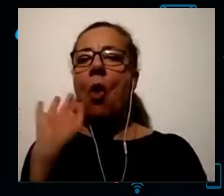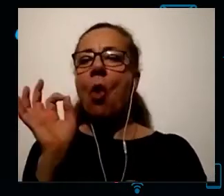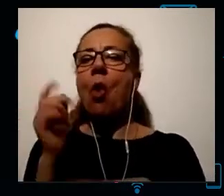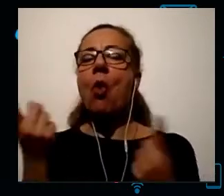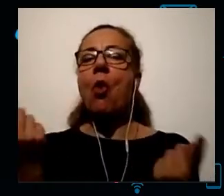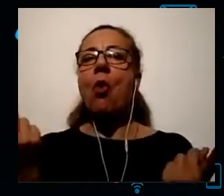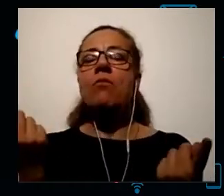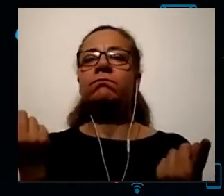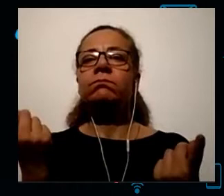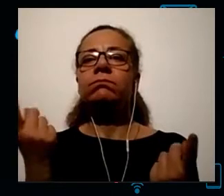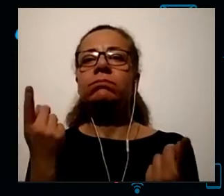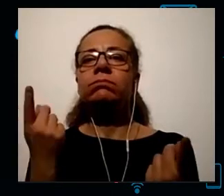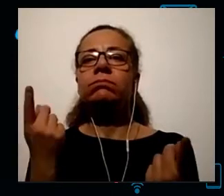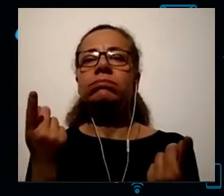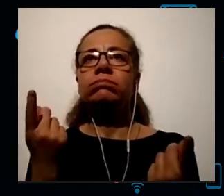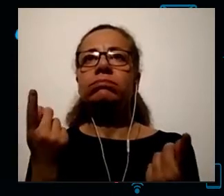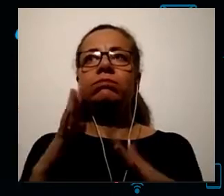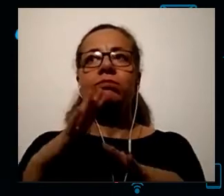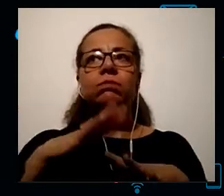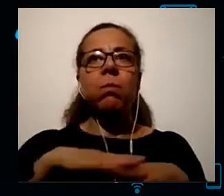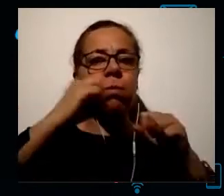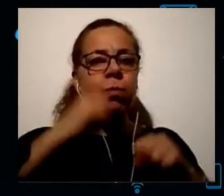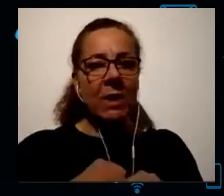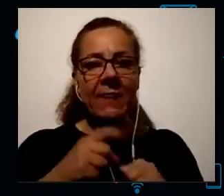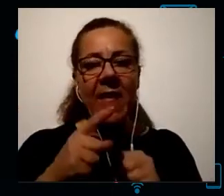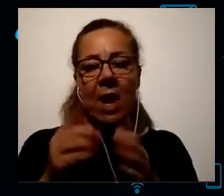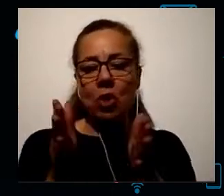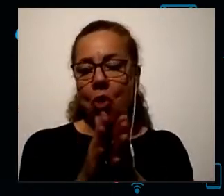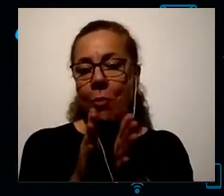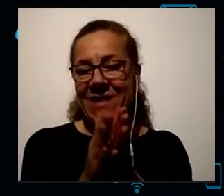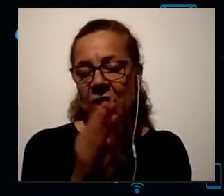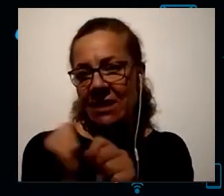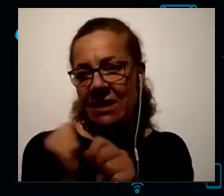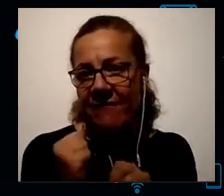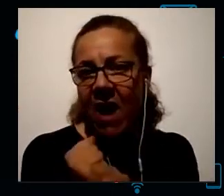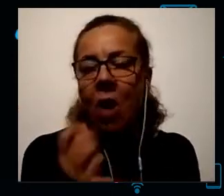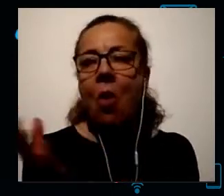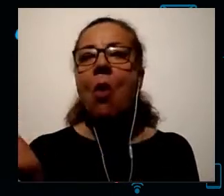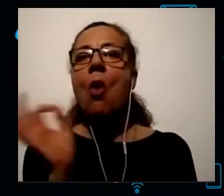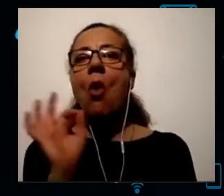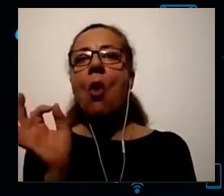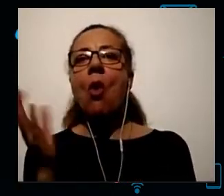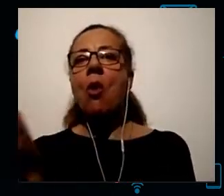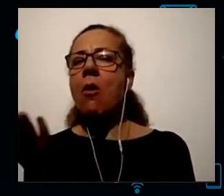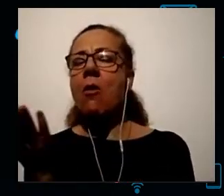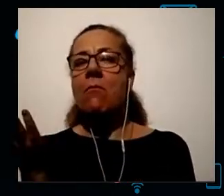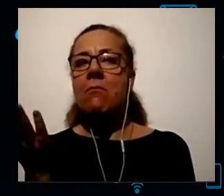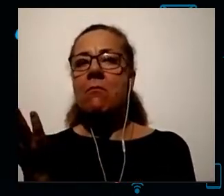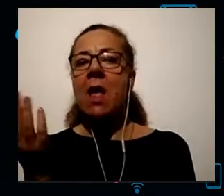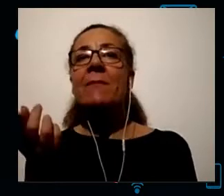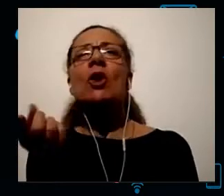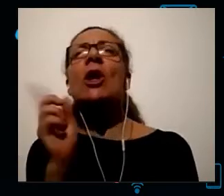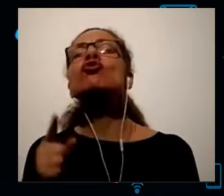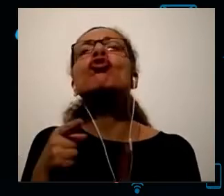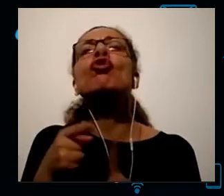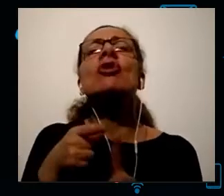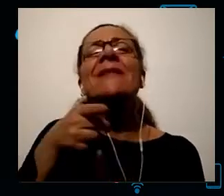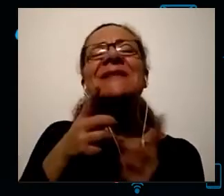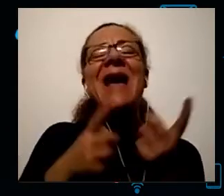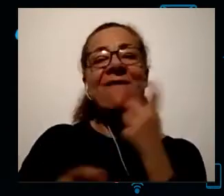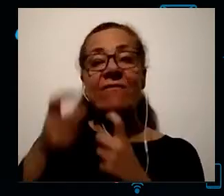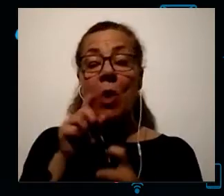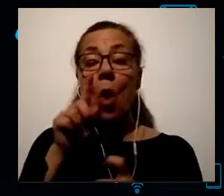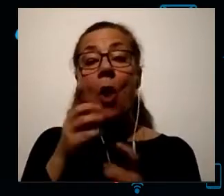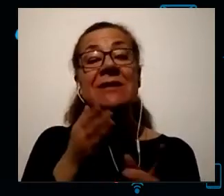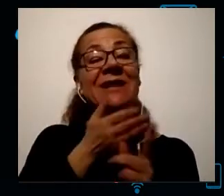lazos más fuertes entre compañeros de trabajo o para opel y que no se utilice esa información o esas